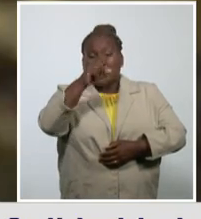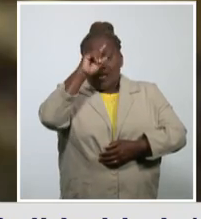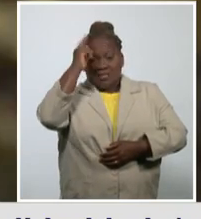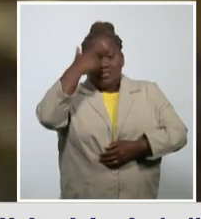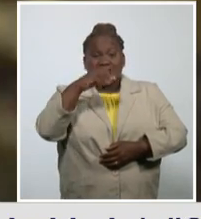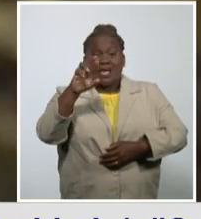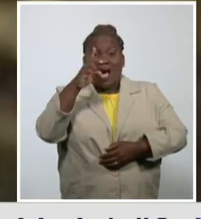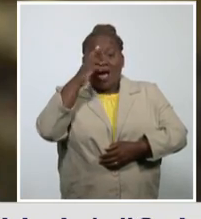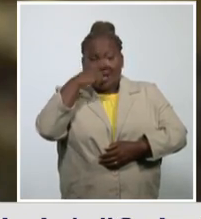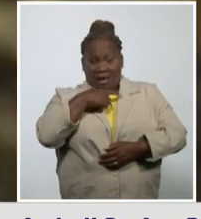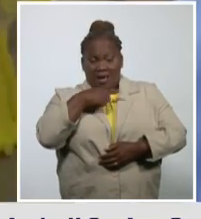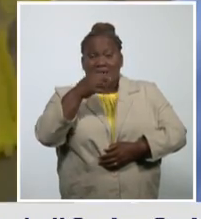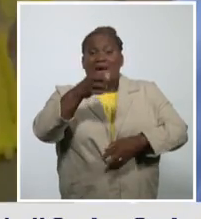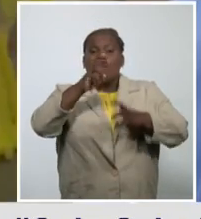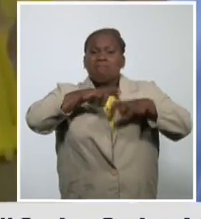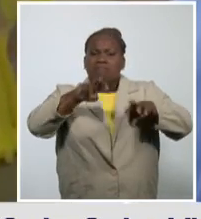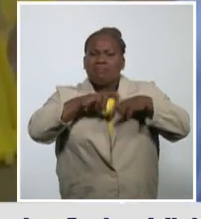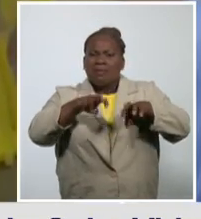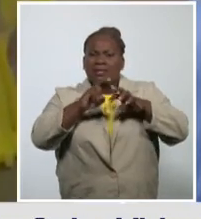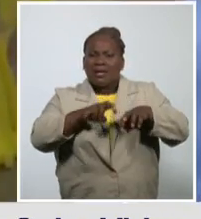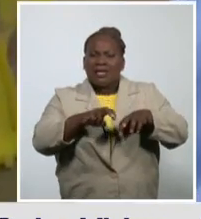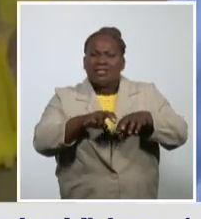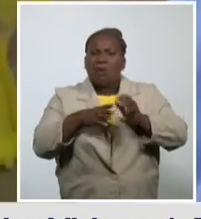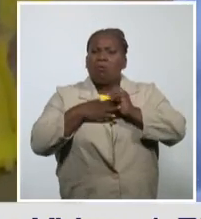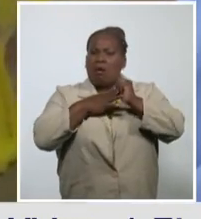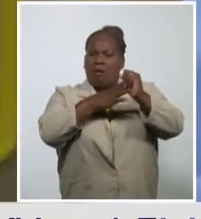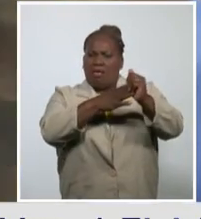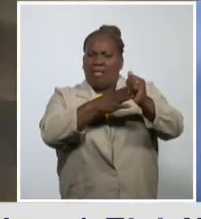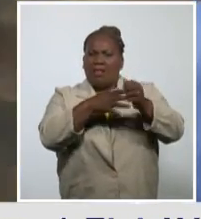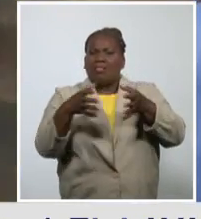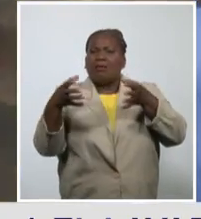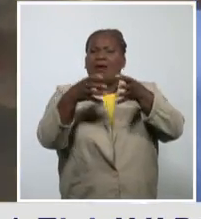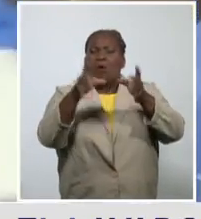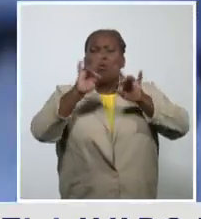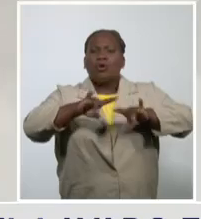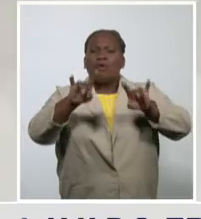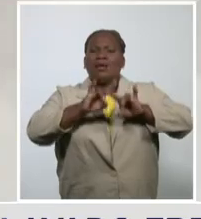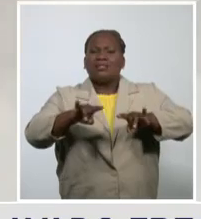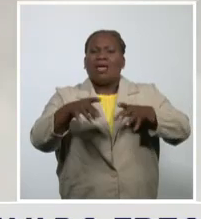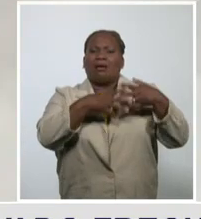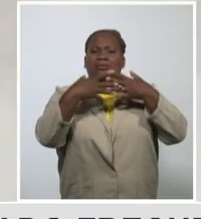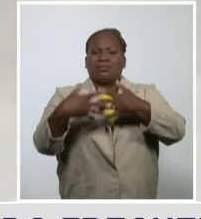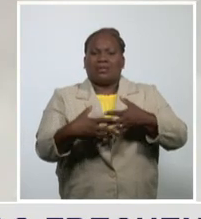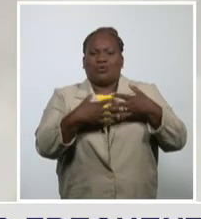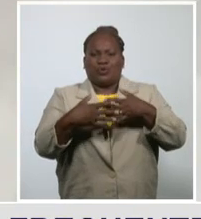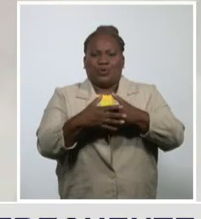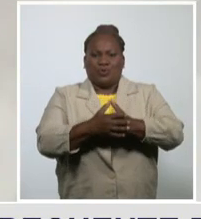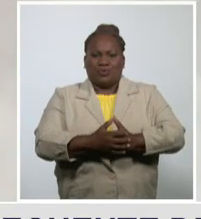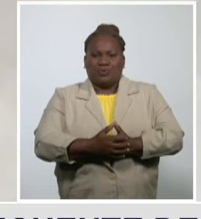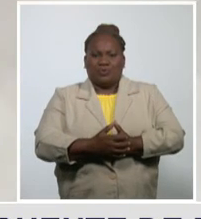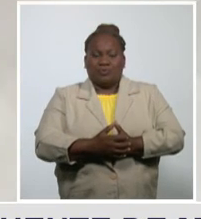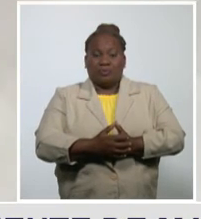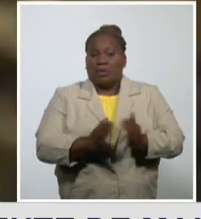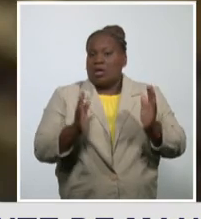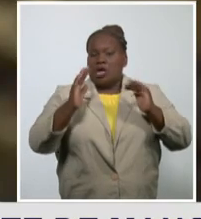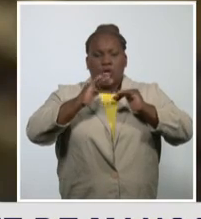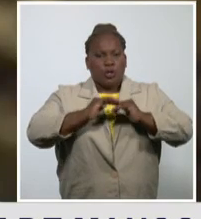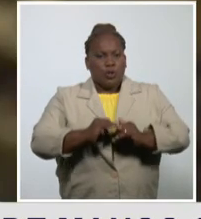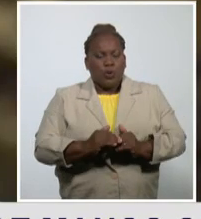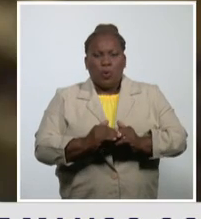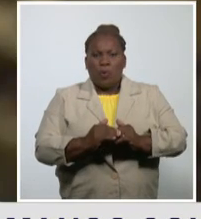la investigación preclínica de la vacuna desarrollada por el equipo de la Universidad de Oxford en Reino Unido. No hay absolutamente